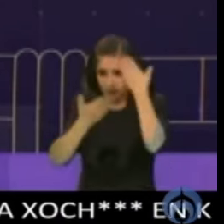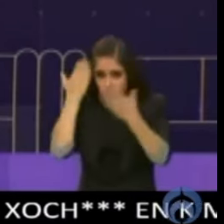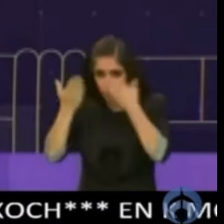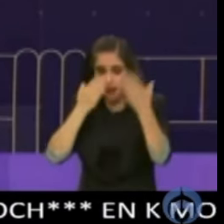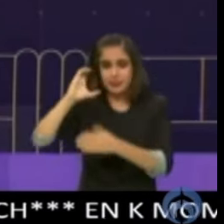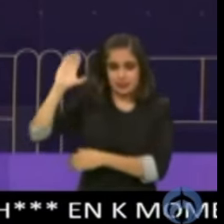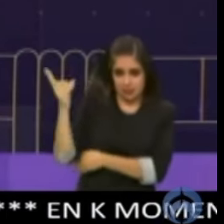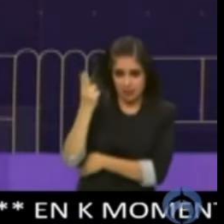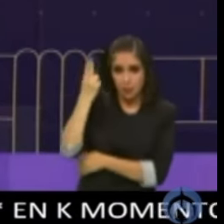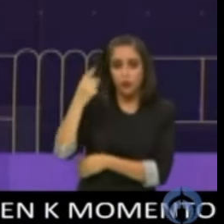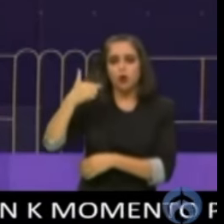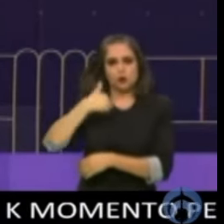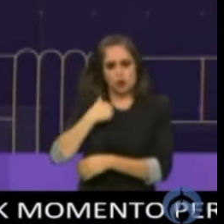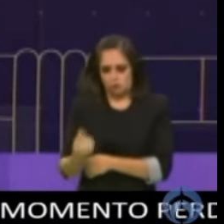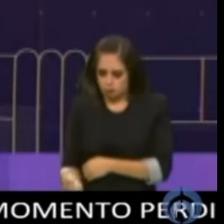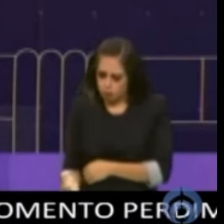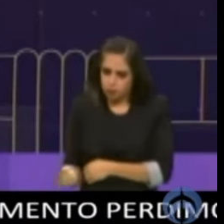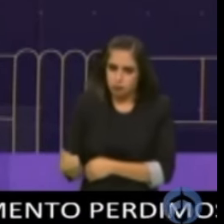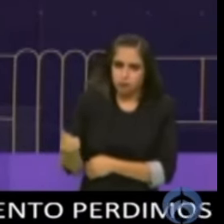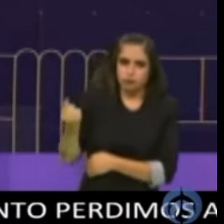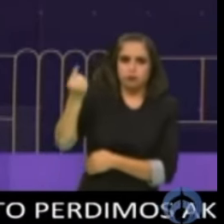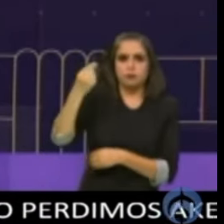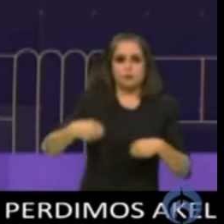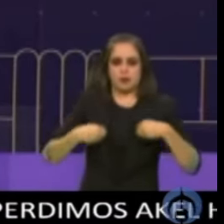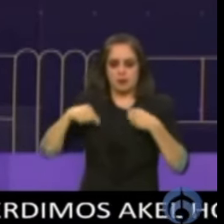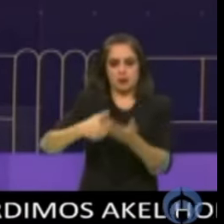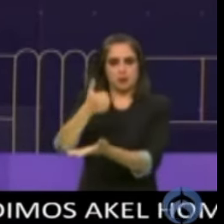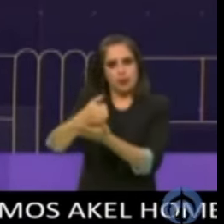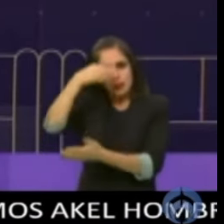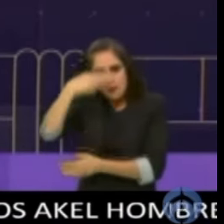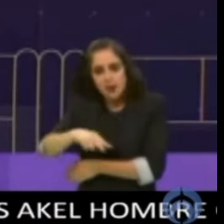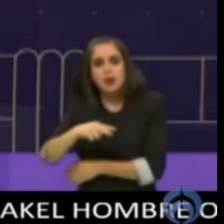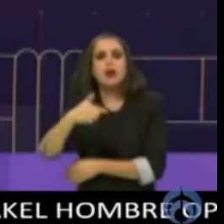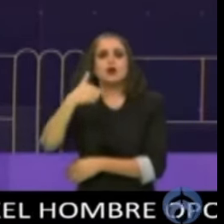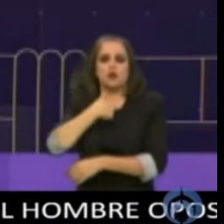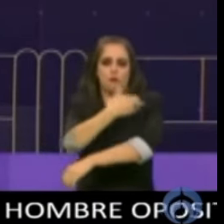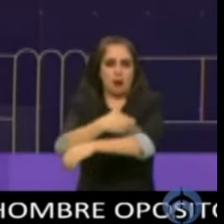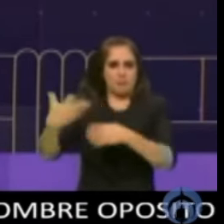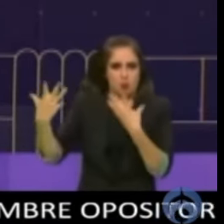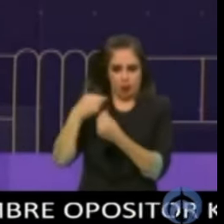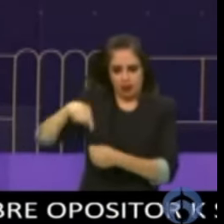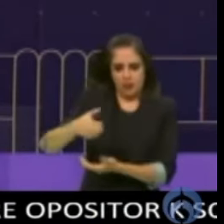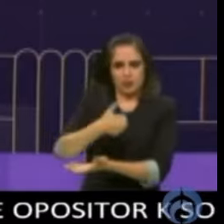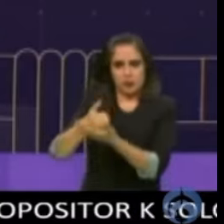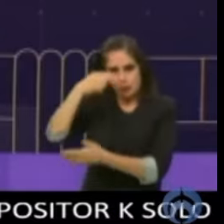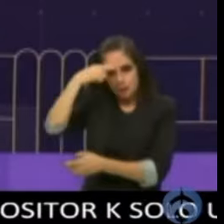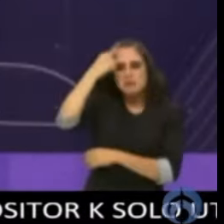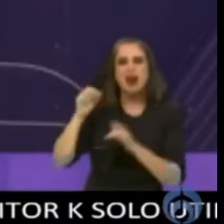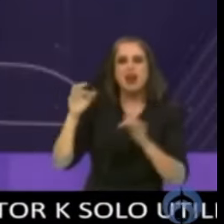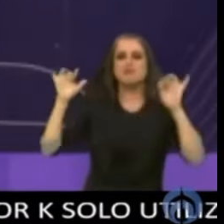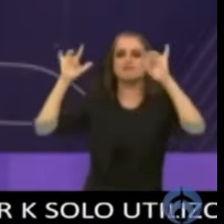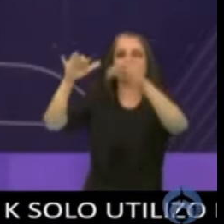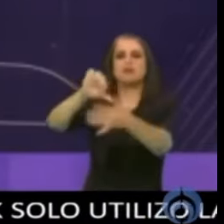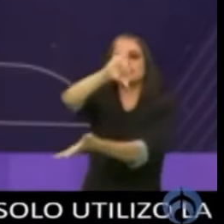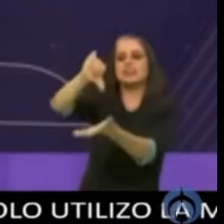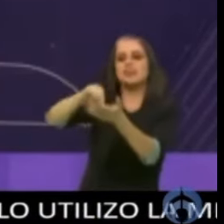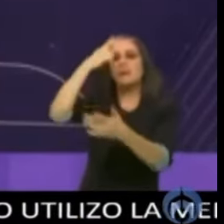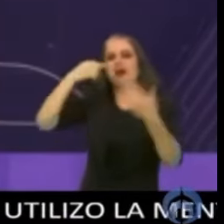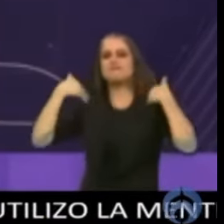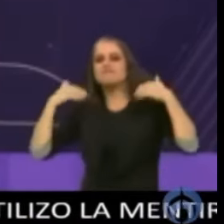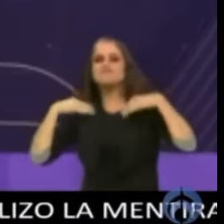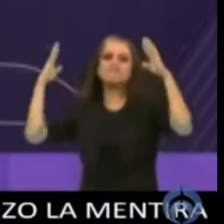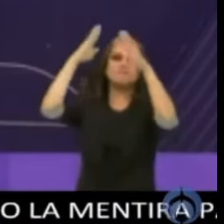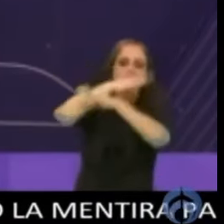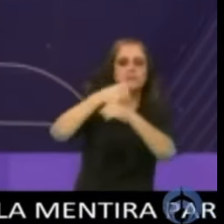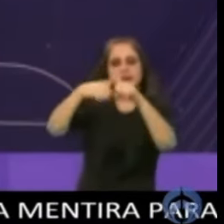debate 50 propuestas presentó en su momento 100, con mucho conocimiento, con mucha solidez, con